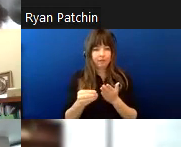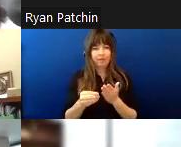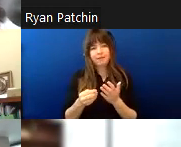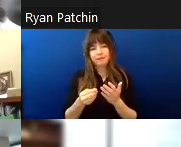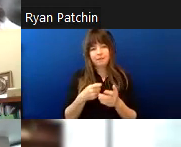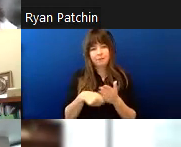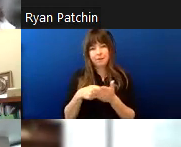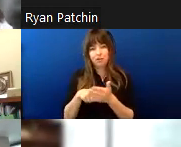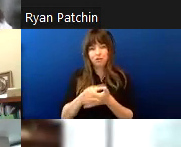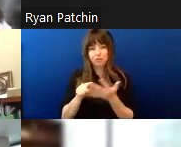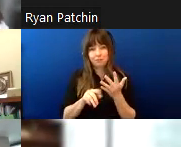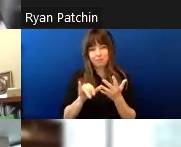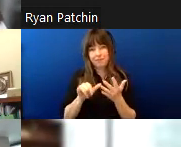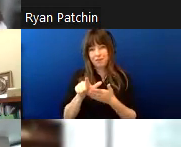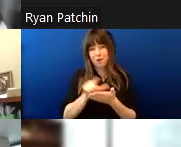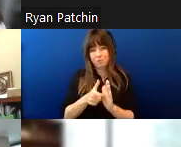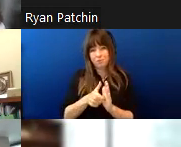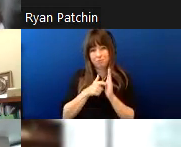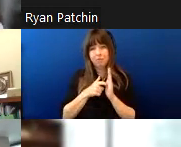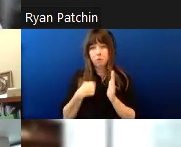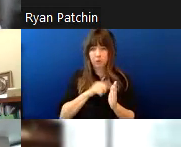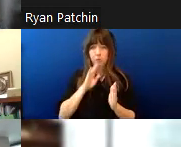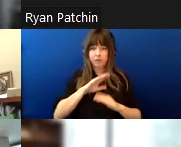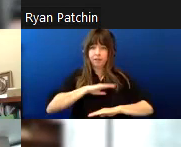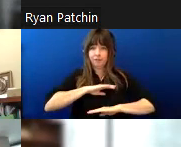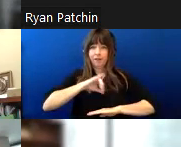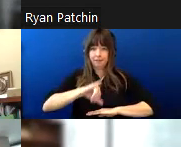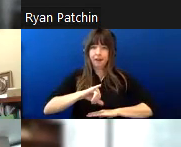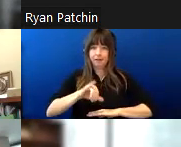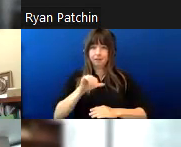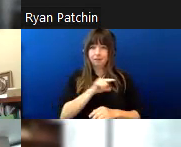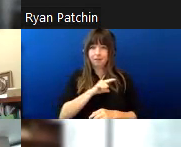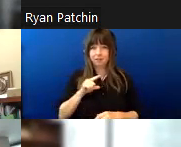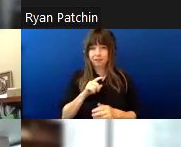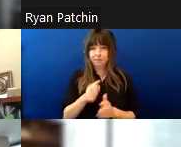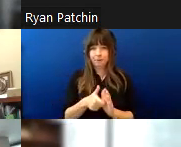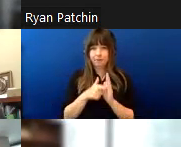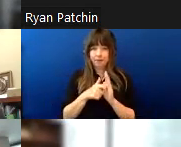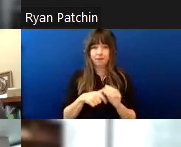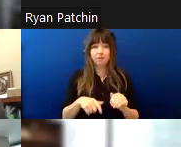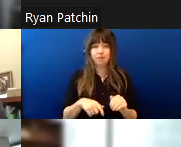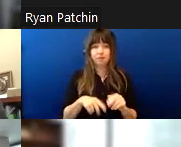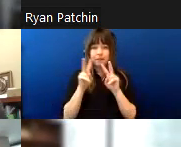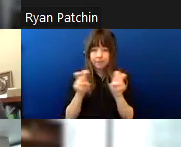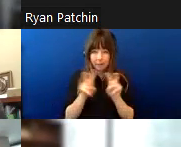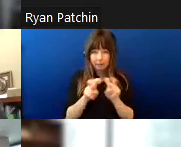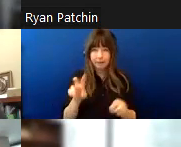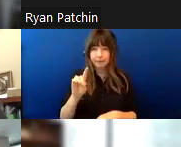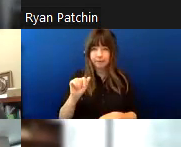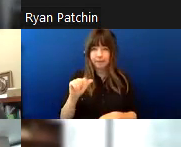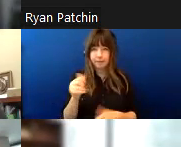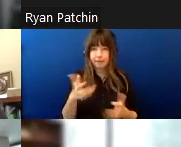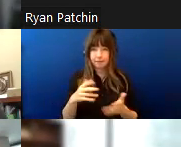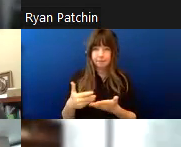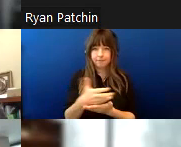gastos, esta es obligada por la ley y definitivamente tenemos que completar este mandato, y